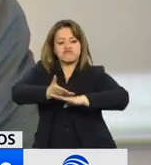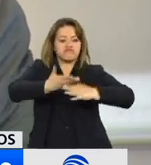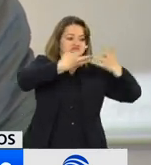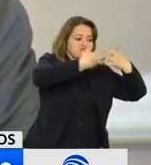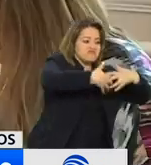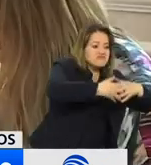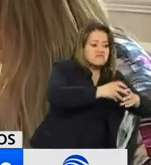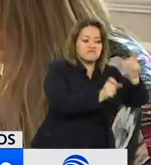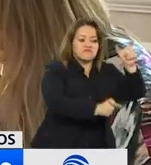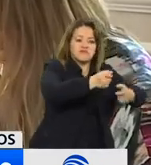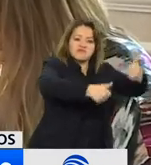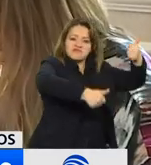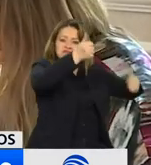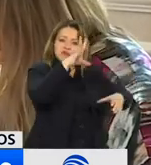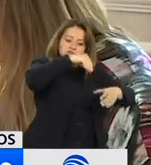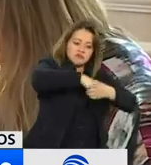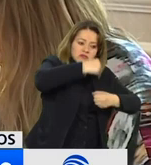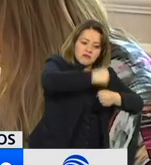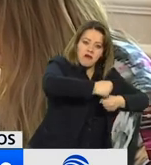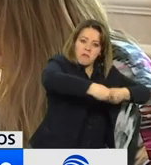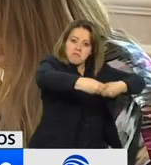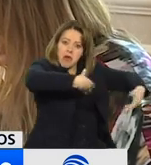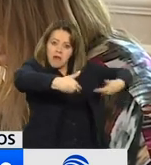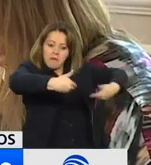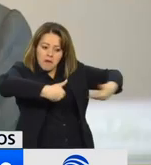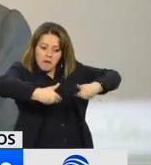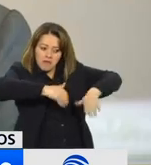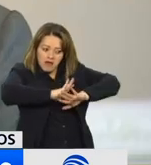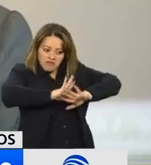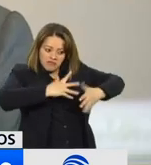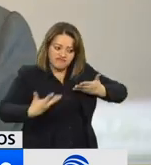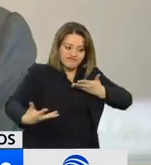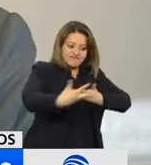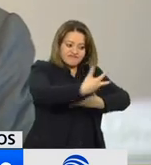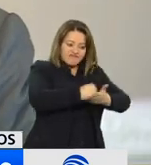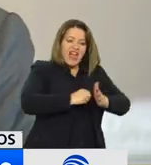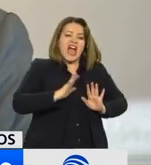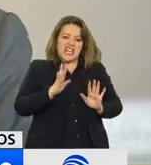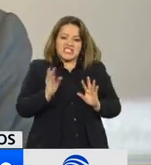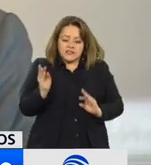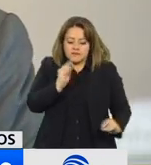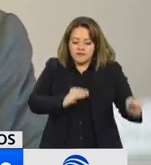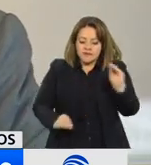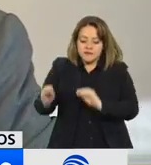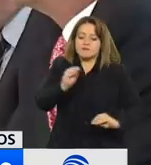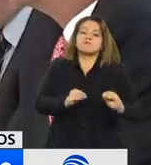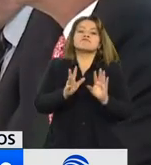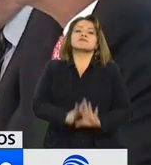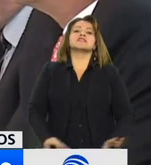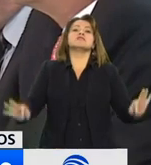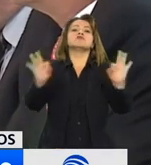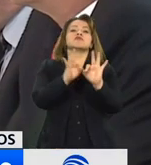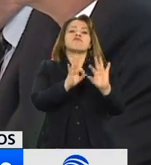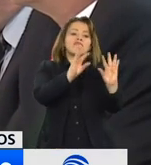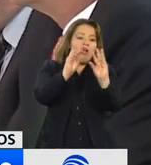voz empresarial, el mejoramiento del clima laboral a través de un proceso de